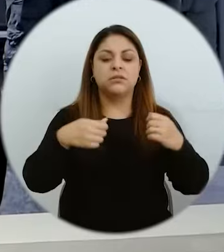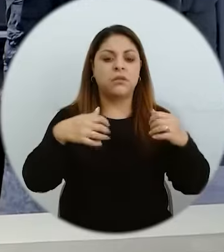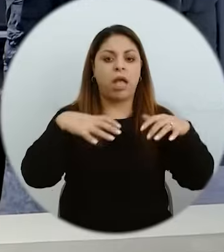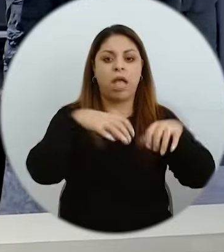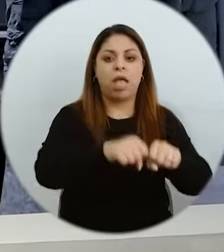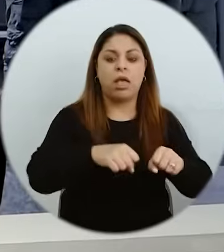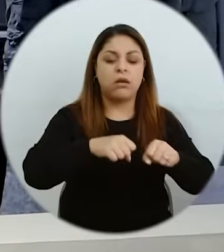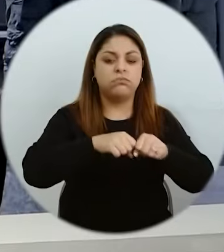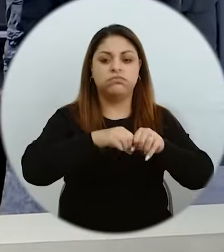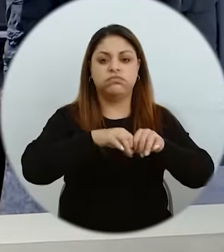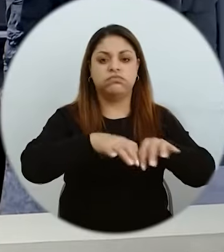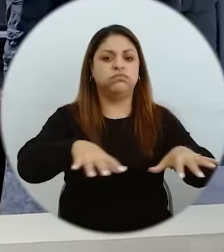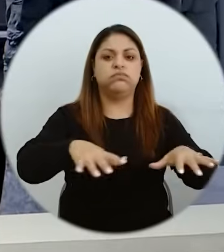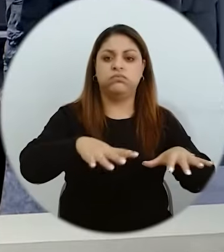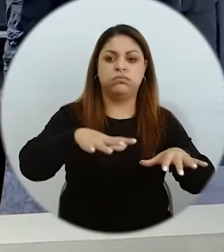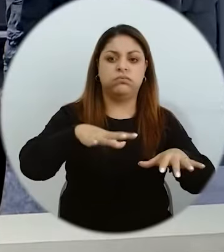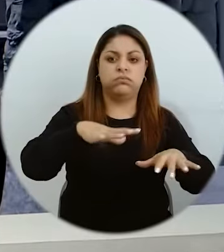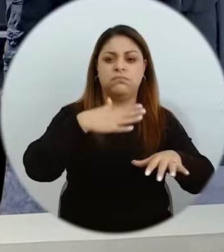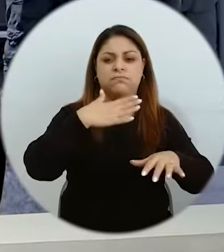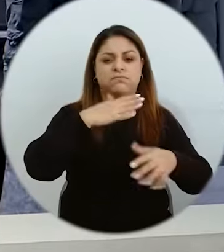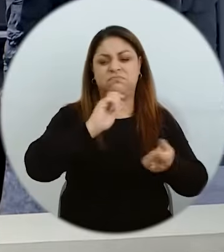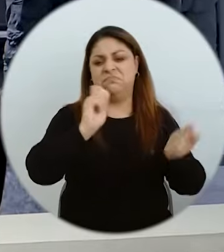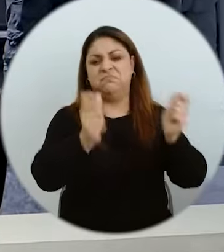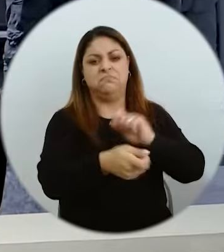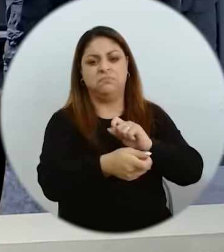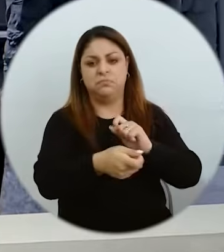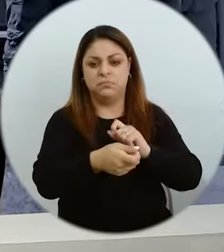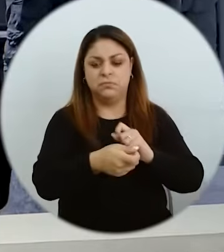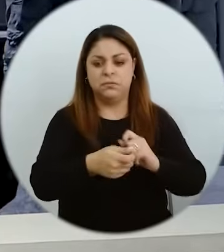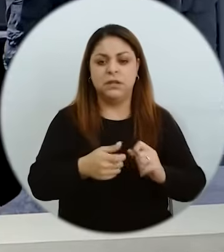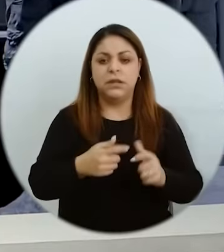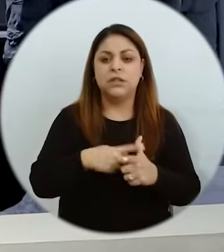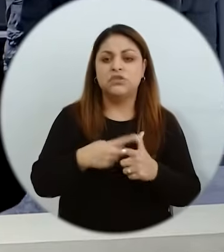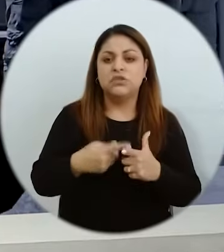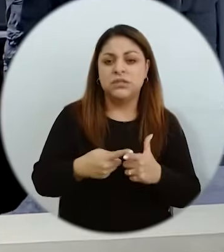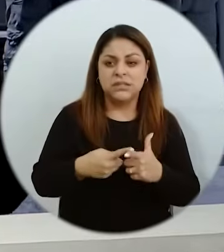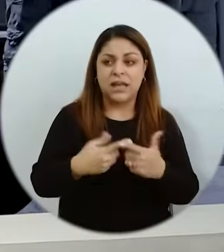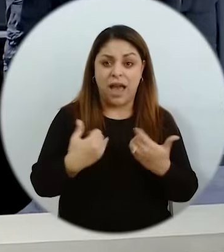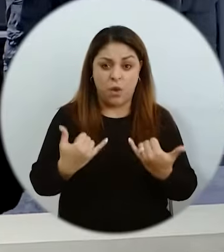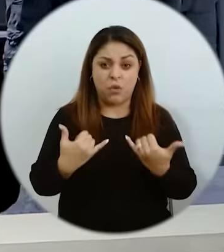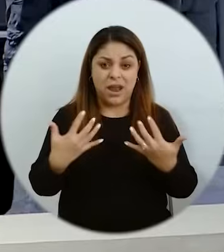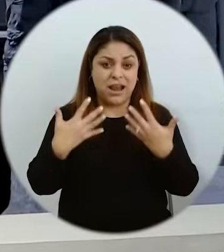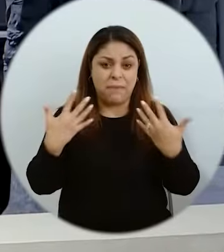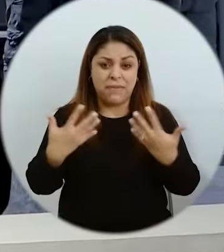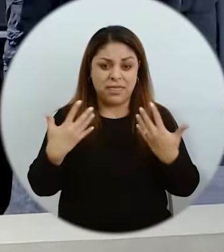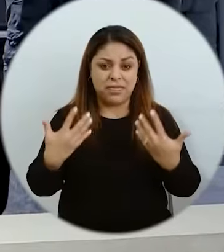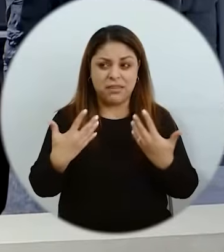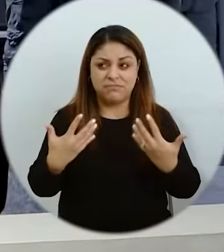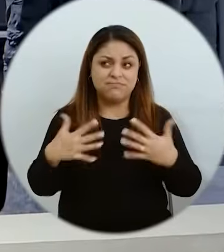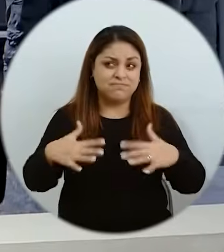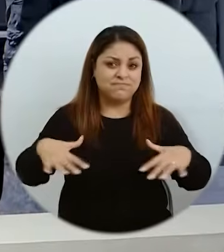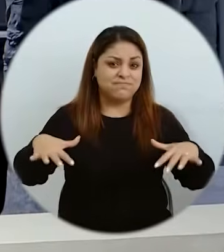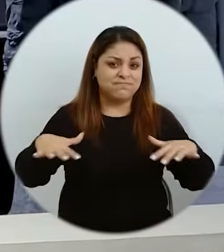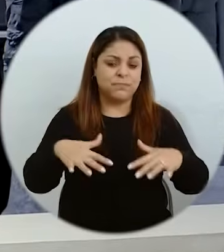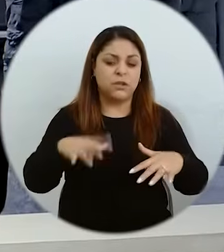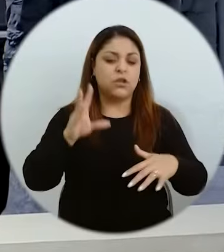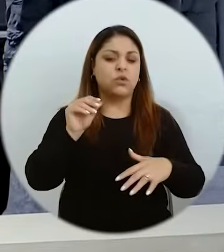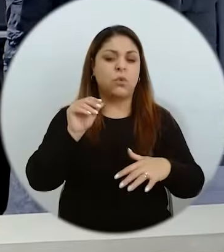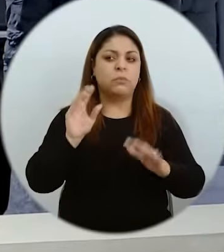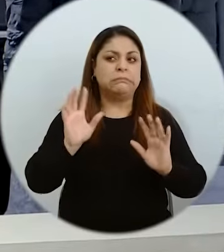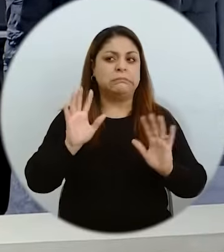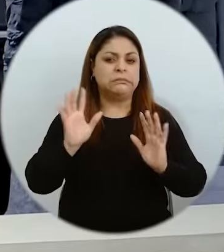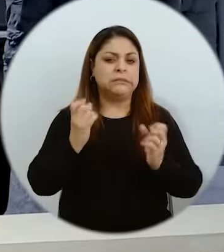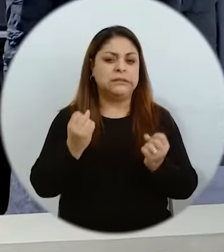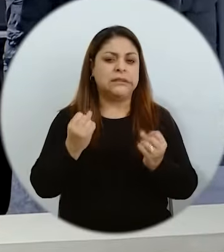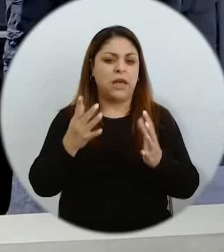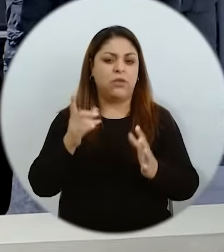termine siendo invadido y colonizado. Entonces, y en el ambiente que estamos viviendo, no está como para